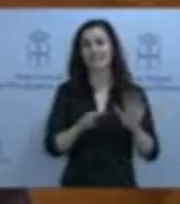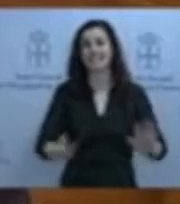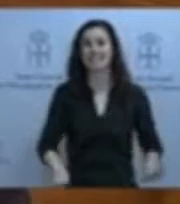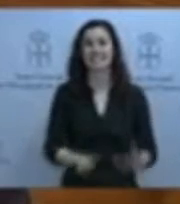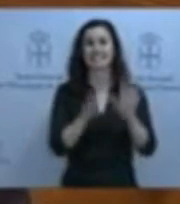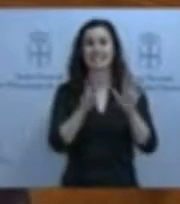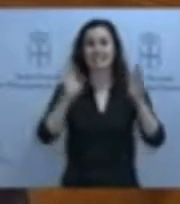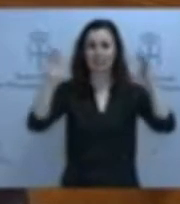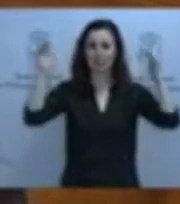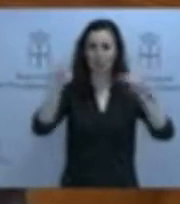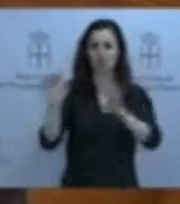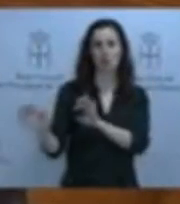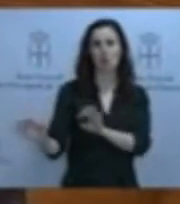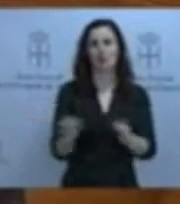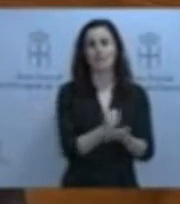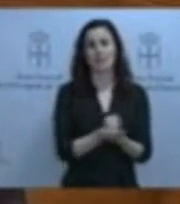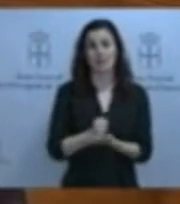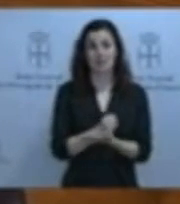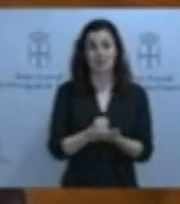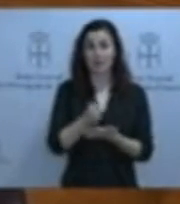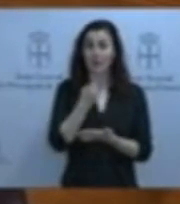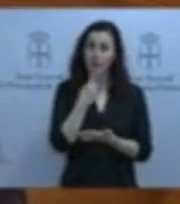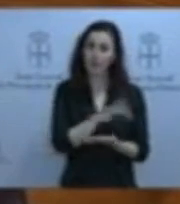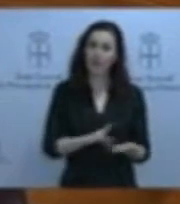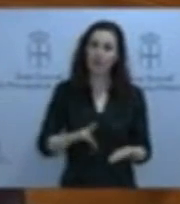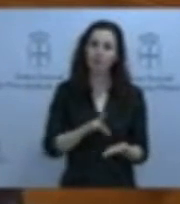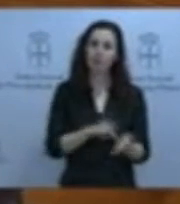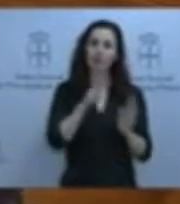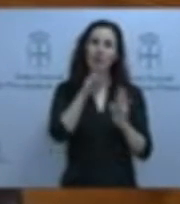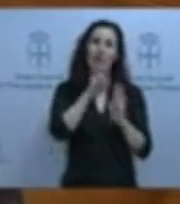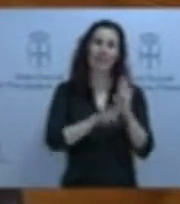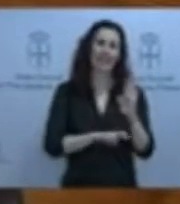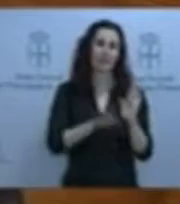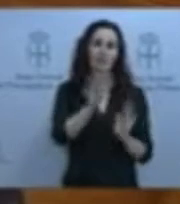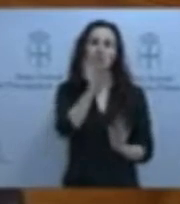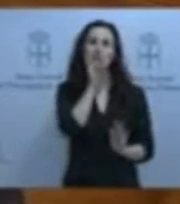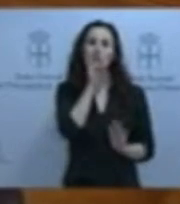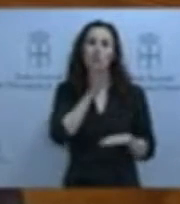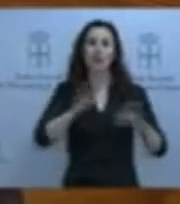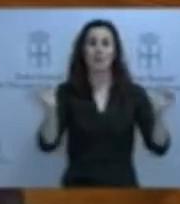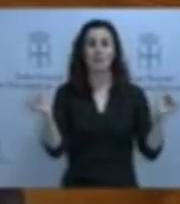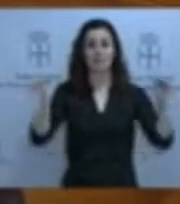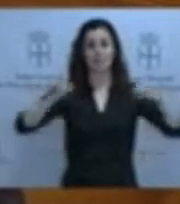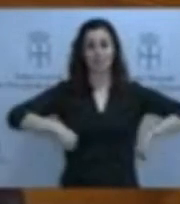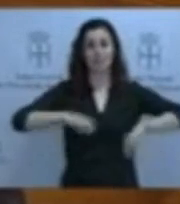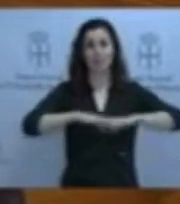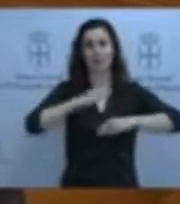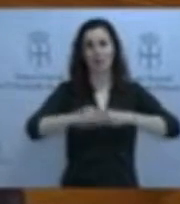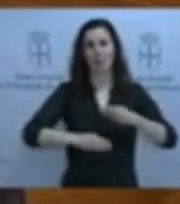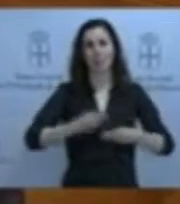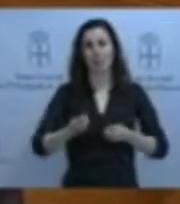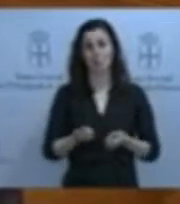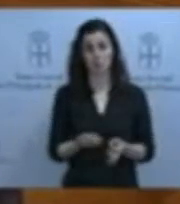ordenación farmacéutica, de la cual no han desarrollado el reglamento, que el concierto para la ejecución de la prestación farmacéutica